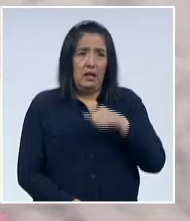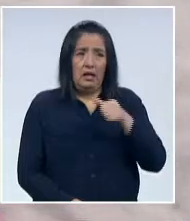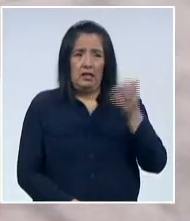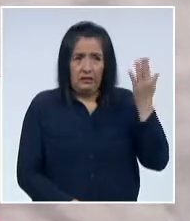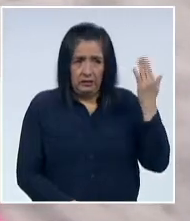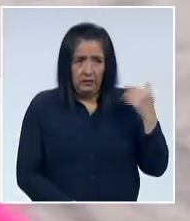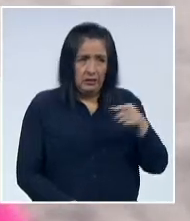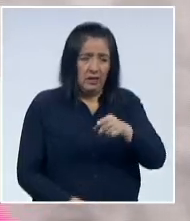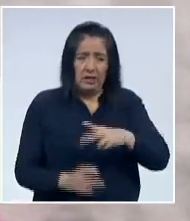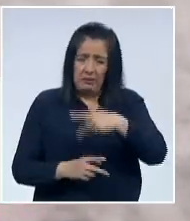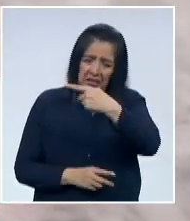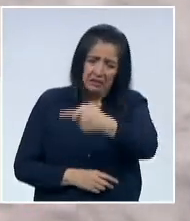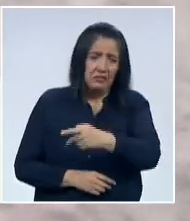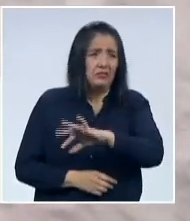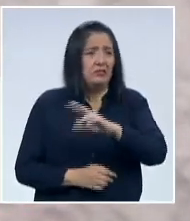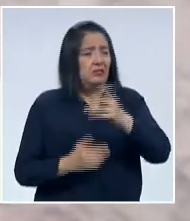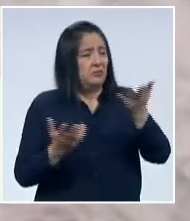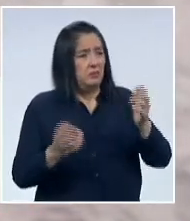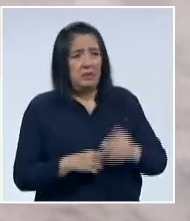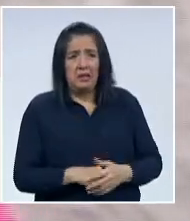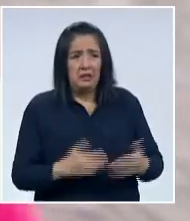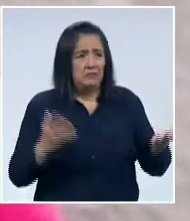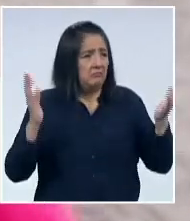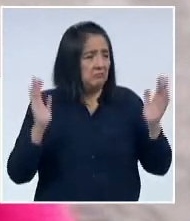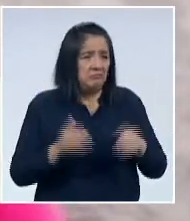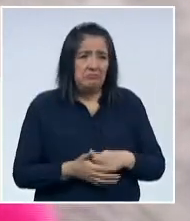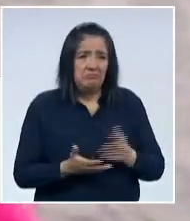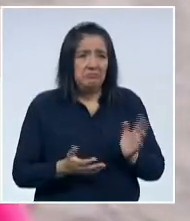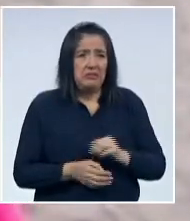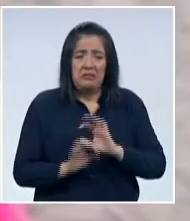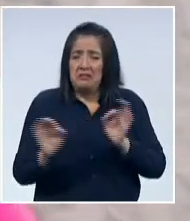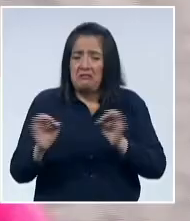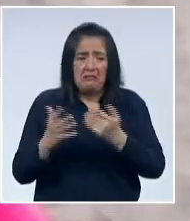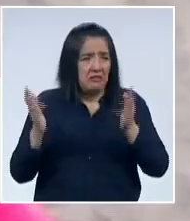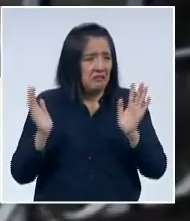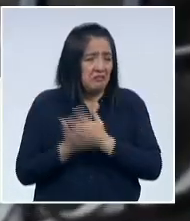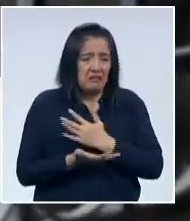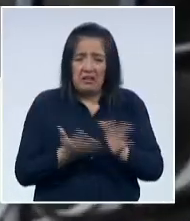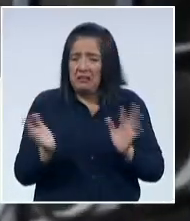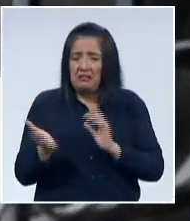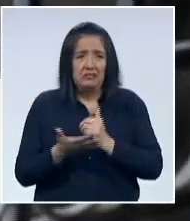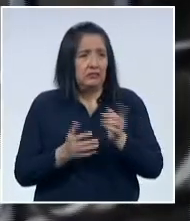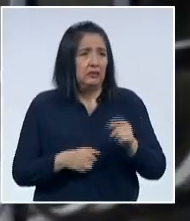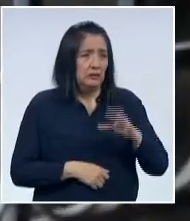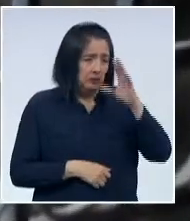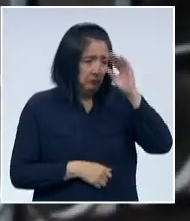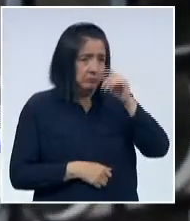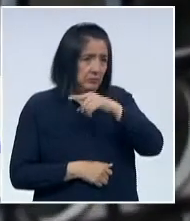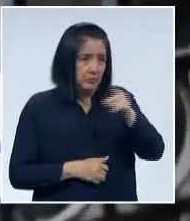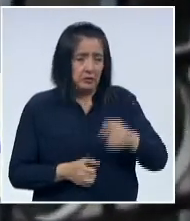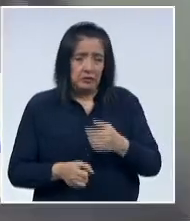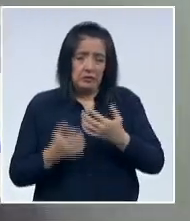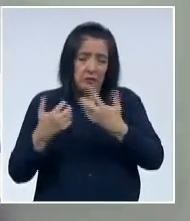al vecino igualito lo asaltan. Nadie. Y nadie hace absolutamente nada. Este muchacho viene de la fábrica a trabajar y